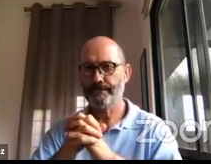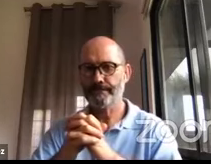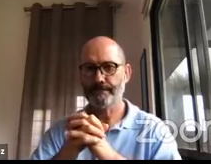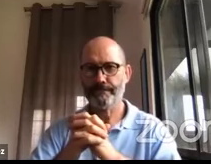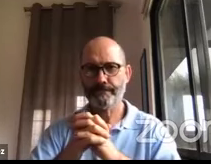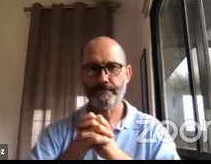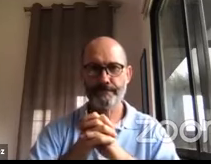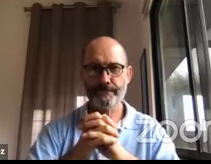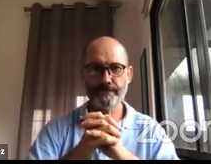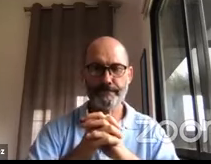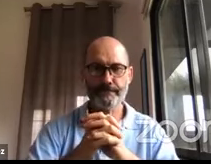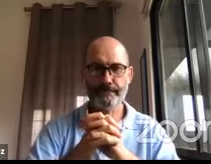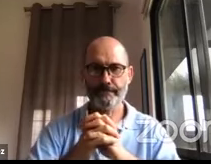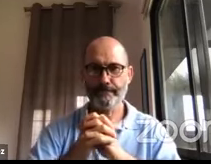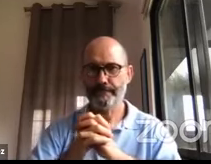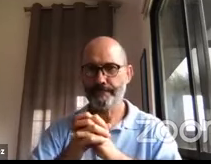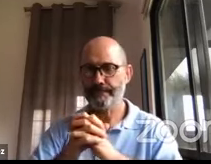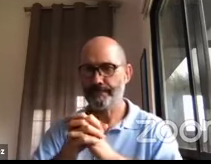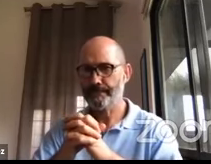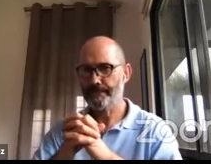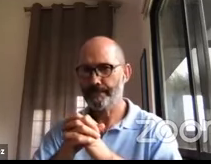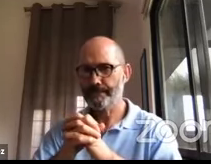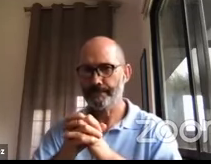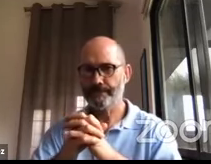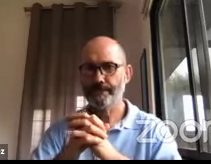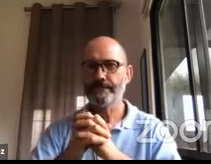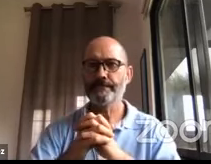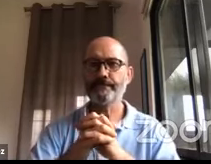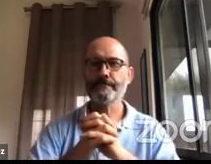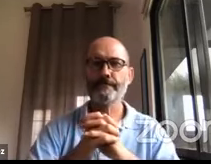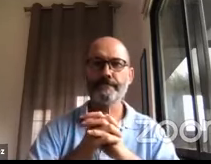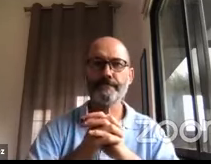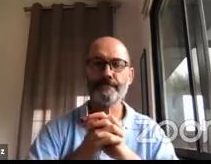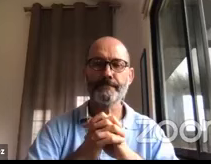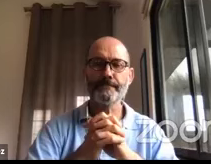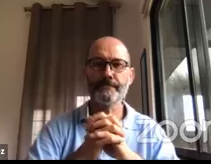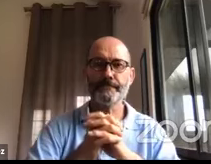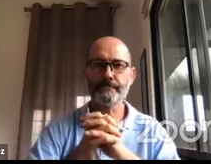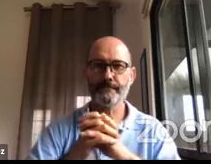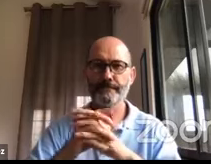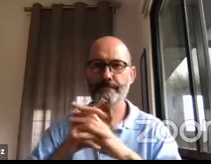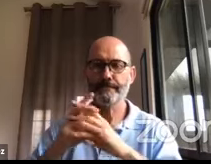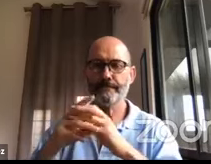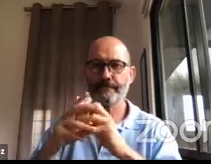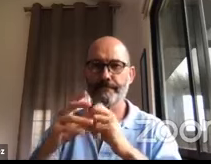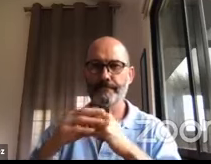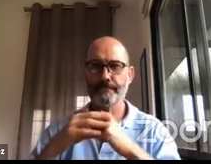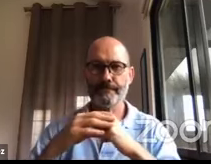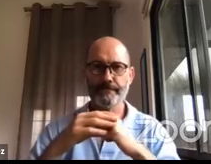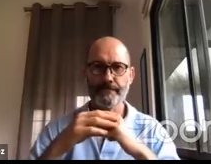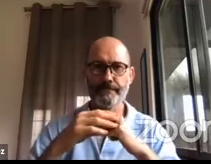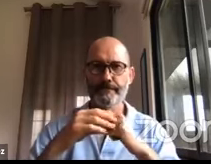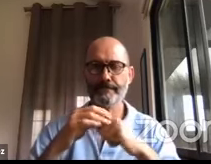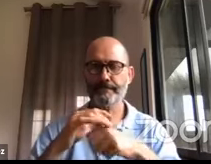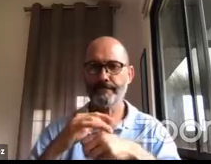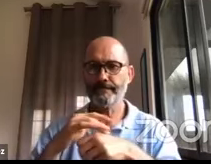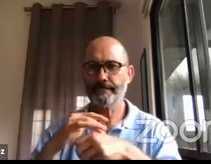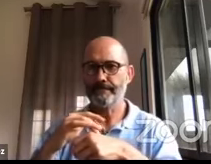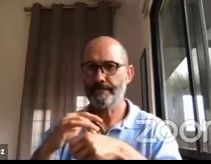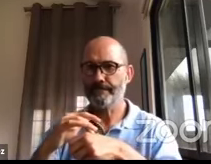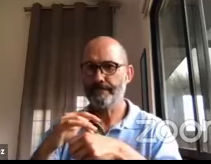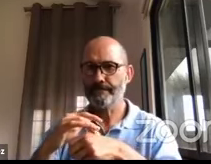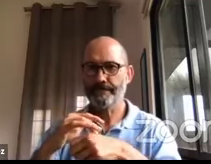familias a separarse que es algo que se ve también en un poco en el documental casa en tierra ajena que habla sobre la migración verdad